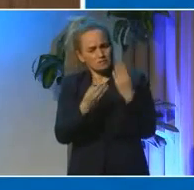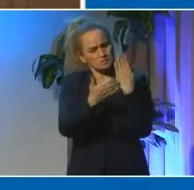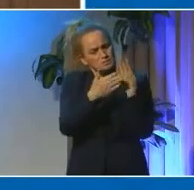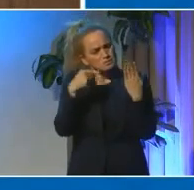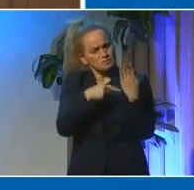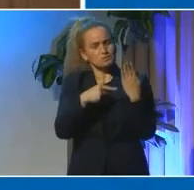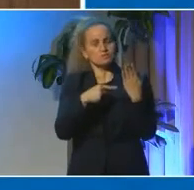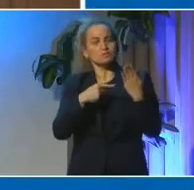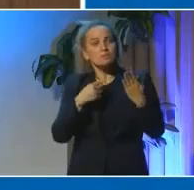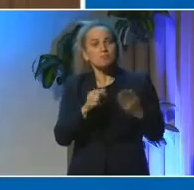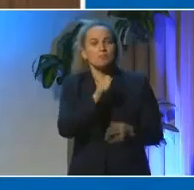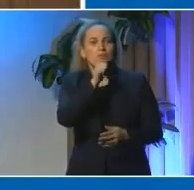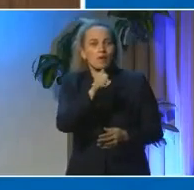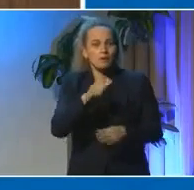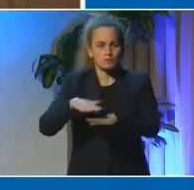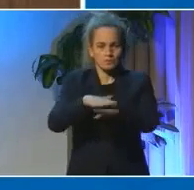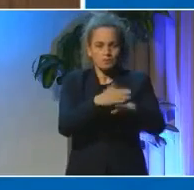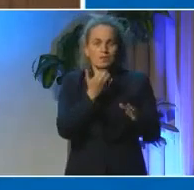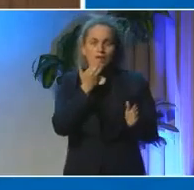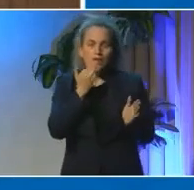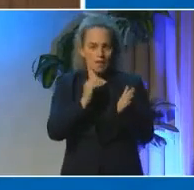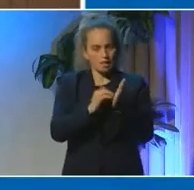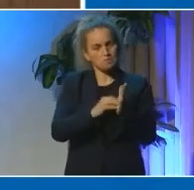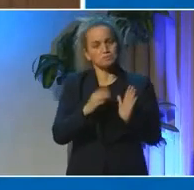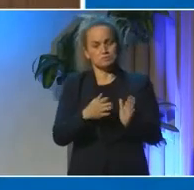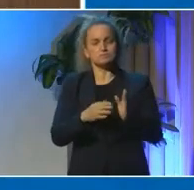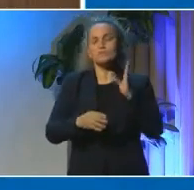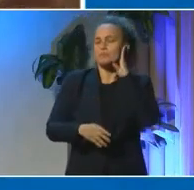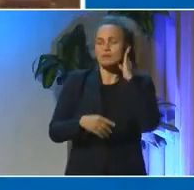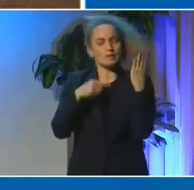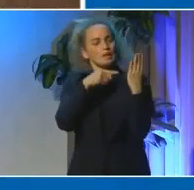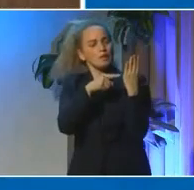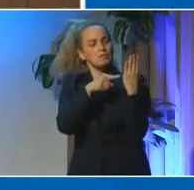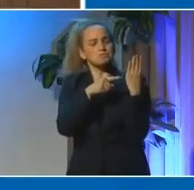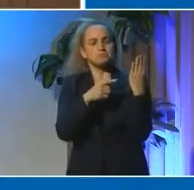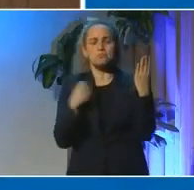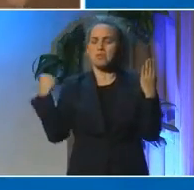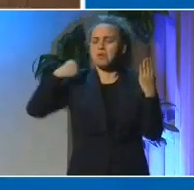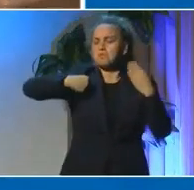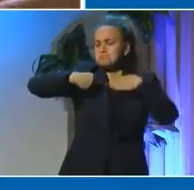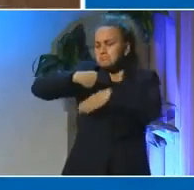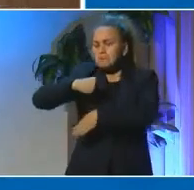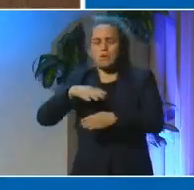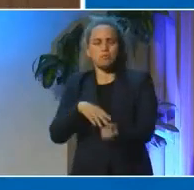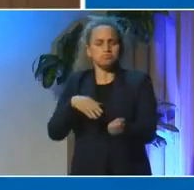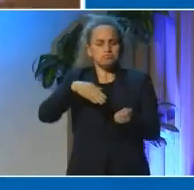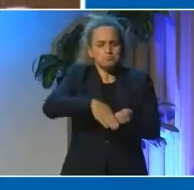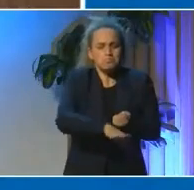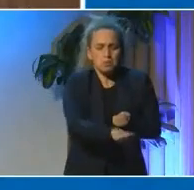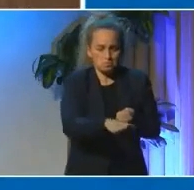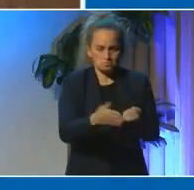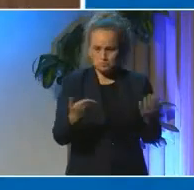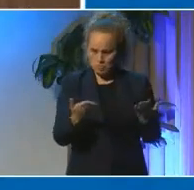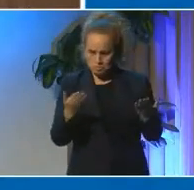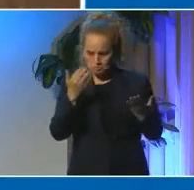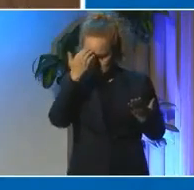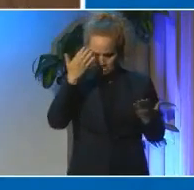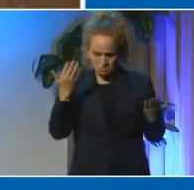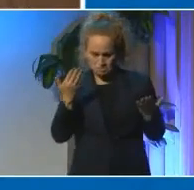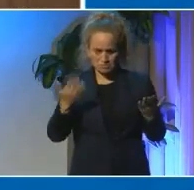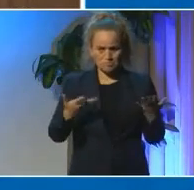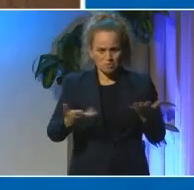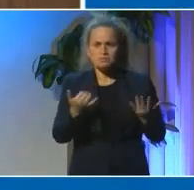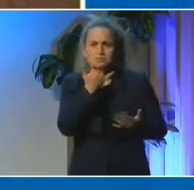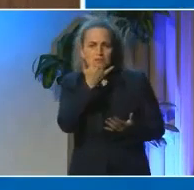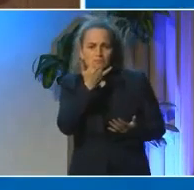móvil Y peor aún muchas veces yo termino con mi dispositivo y lo guardo en un cajón por mucho tiempo no sé dónde llevarlo y no